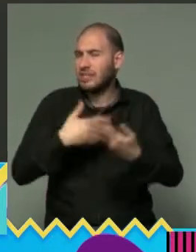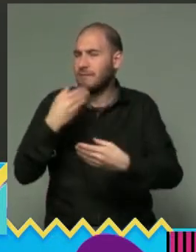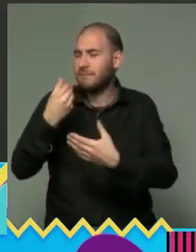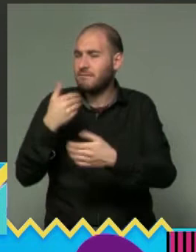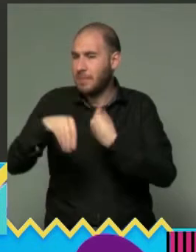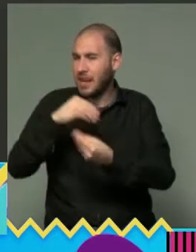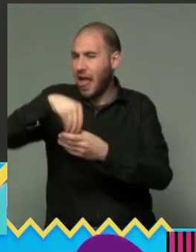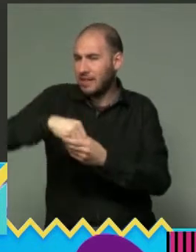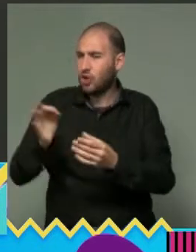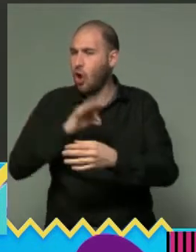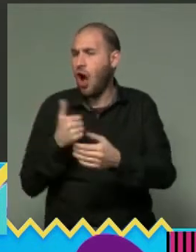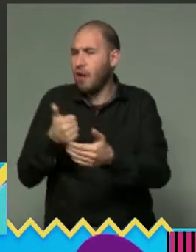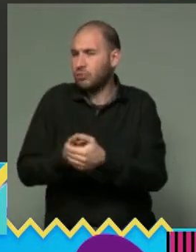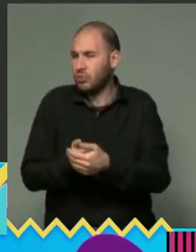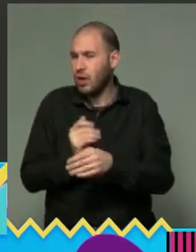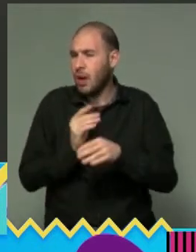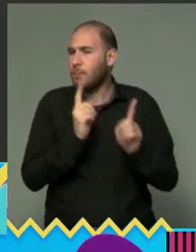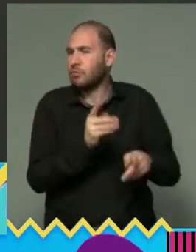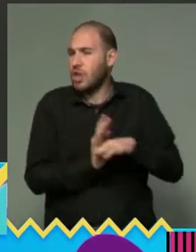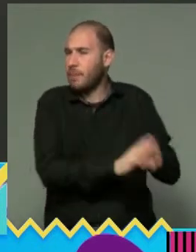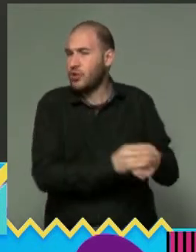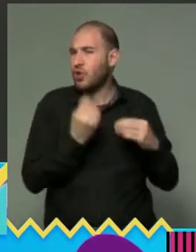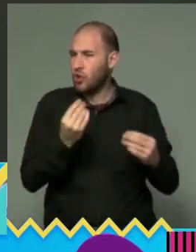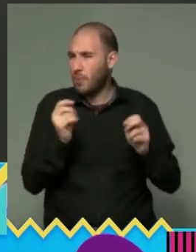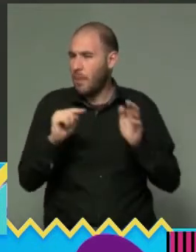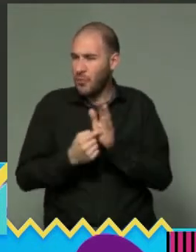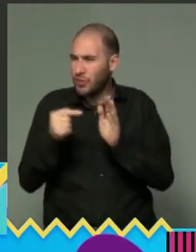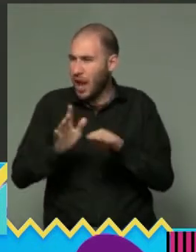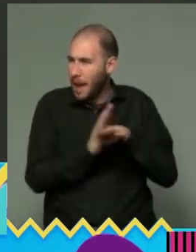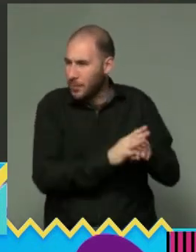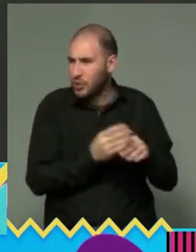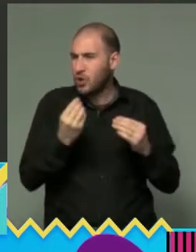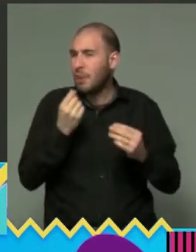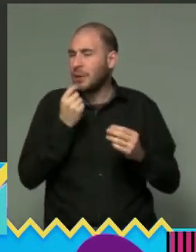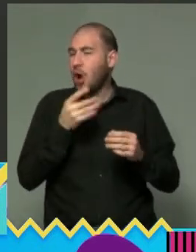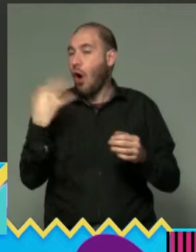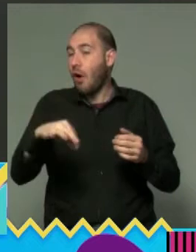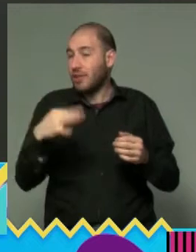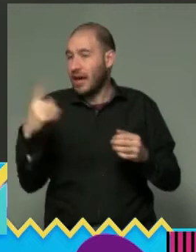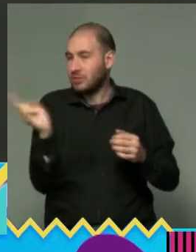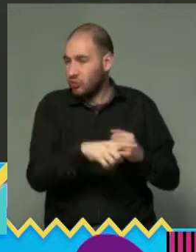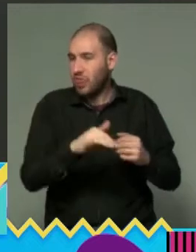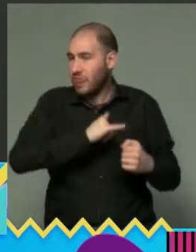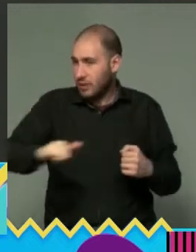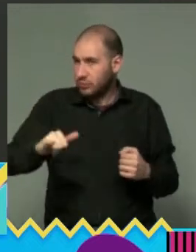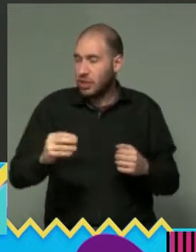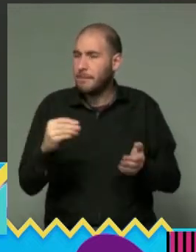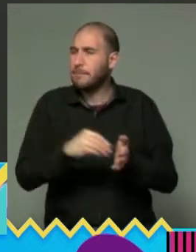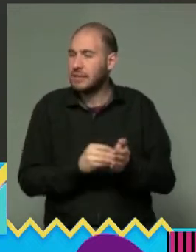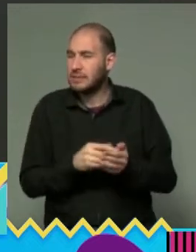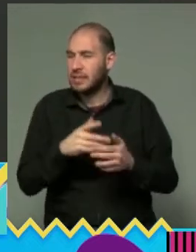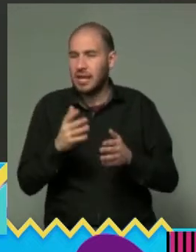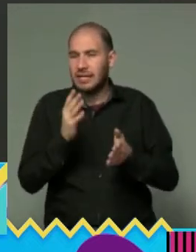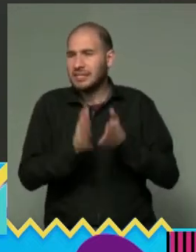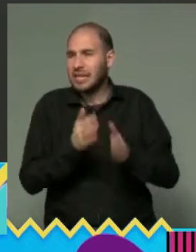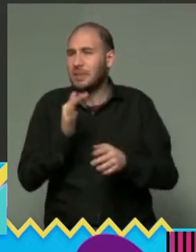abuso, ¿cómo se lo apoya al docente desde ese punto, no solamente con su obligación de tener que ir a hacer la denuncia, sino en el abordaje